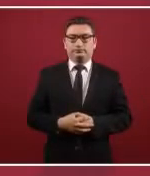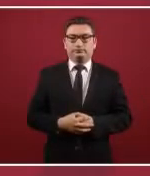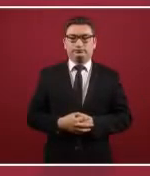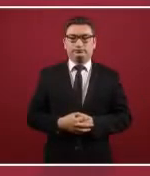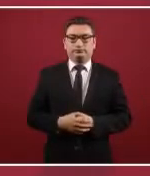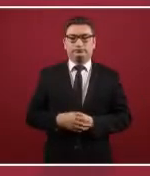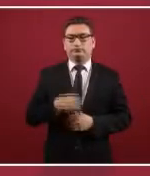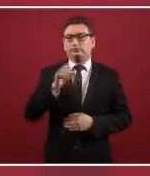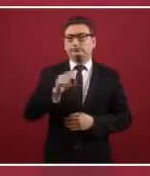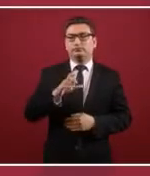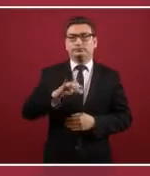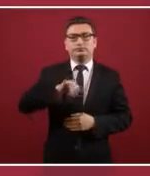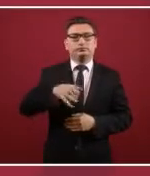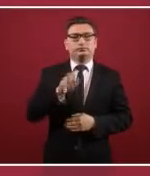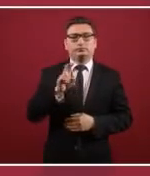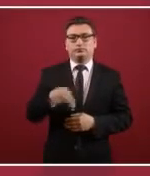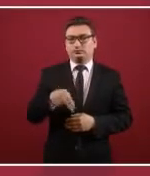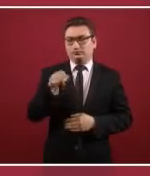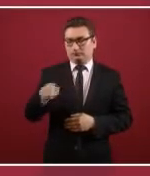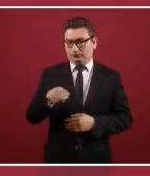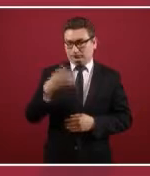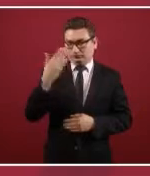Suprema Corte